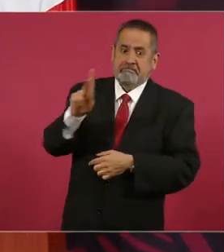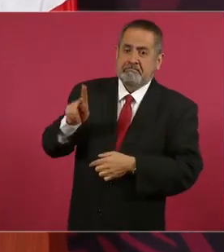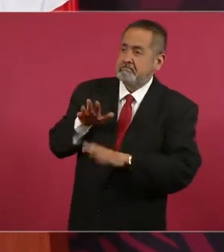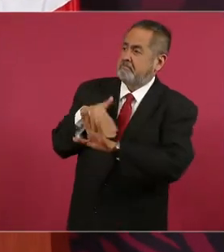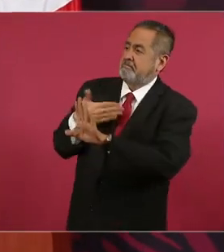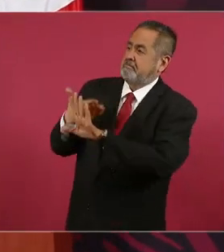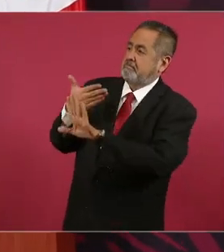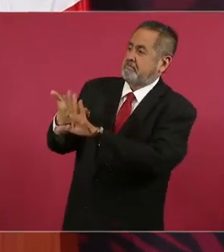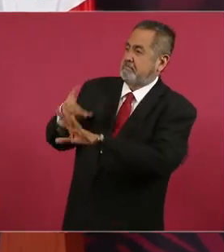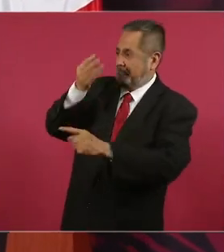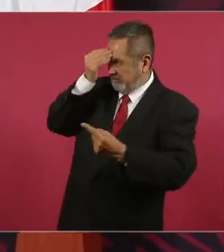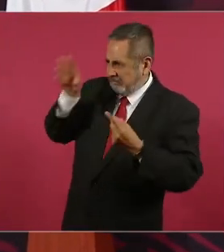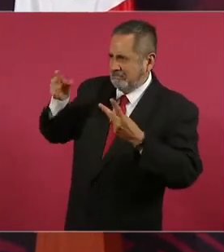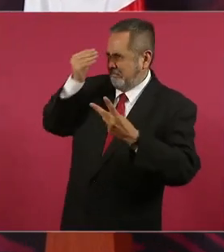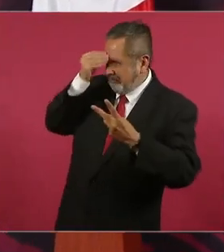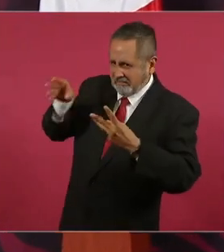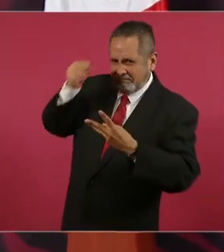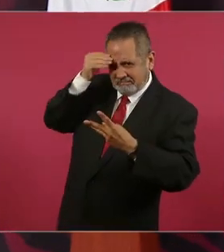Se van